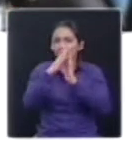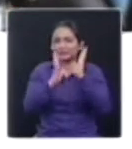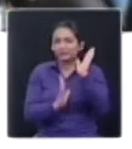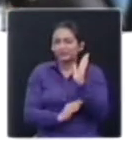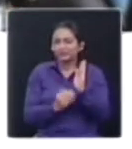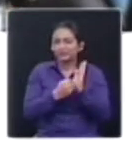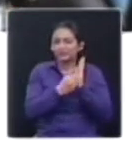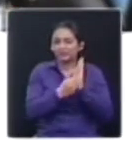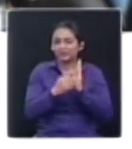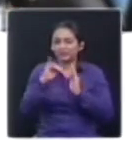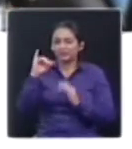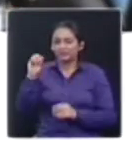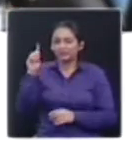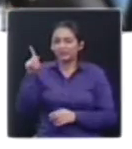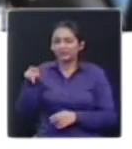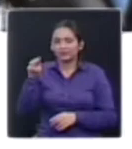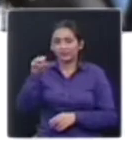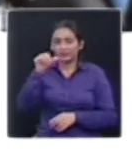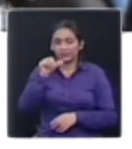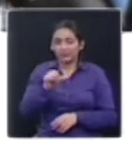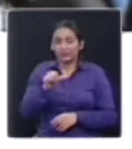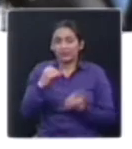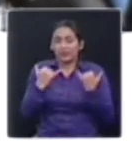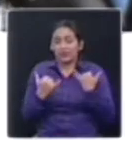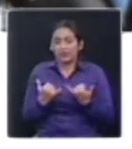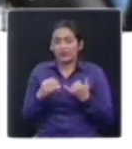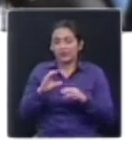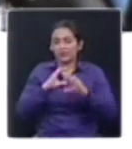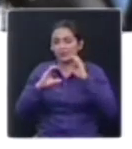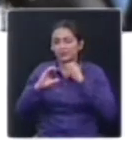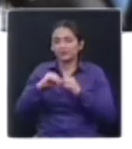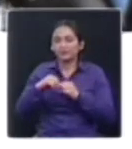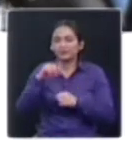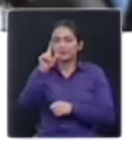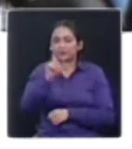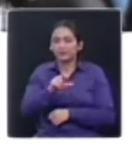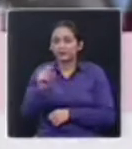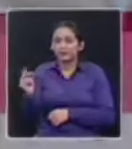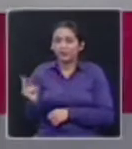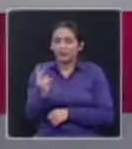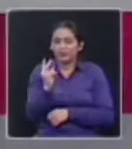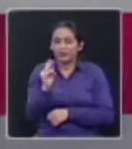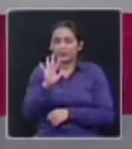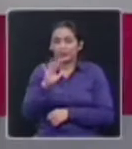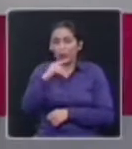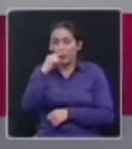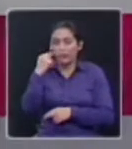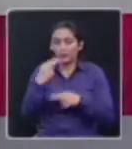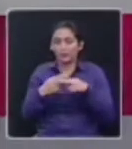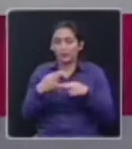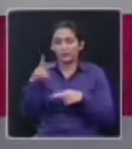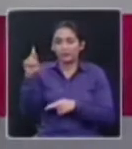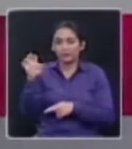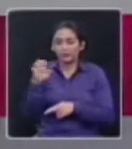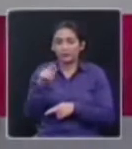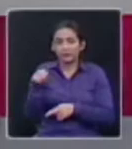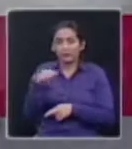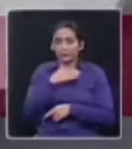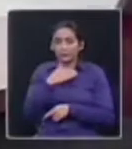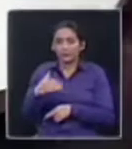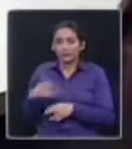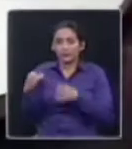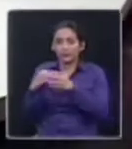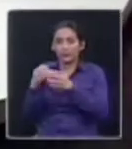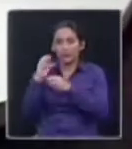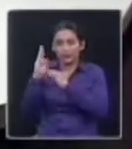IPMA. Dos de sus participantes nos acompañan hoy. Reinhard Wagner, presidente de la Confederación Mundial IPMA, y también